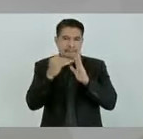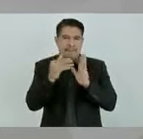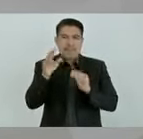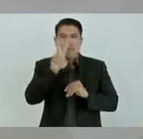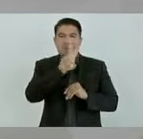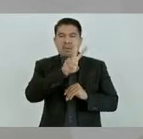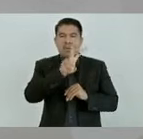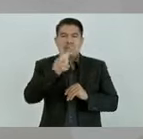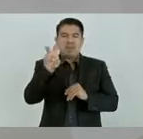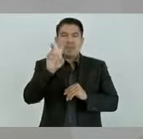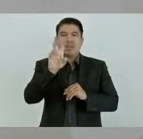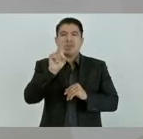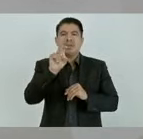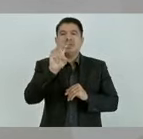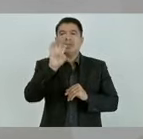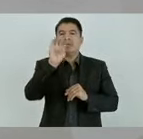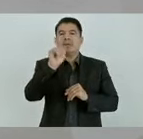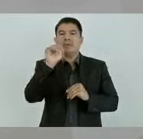1.239.007 viviendas.